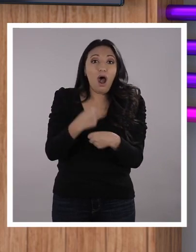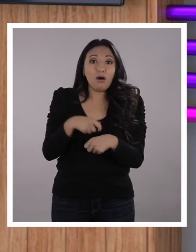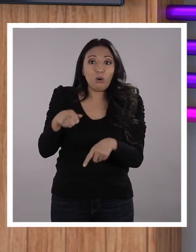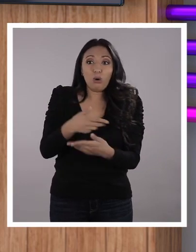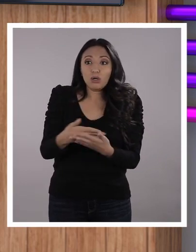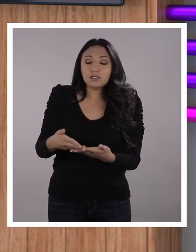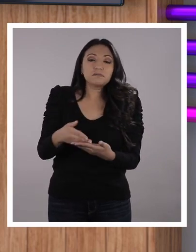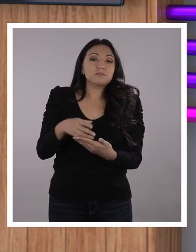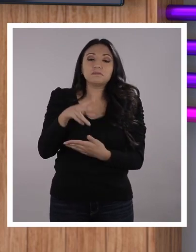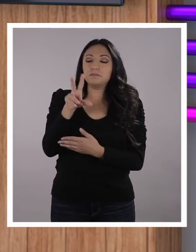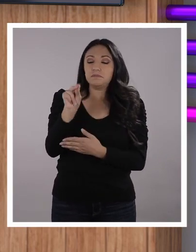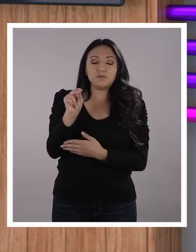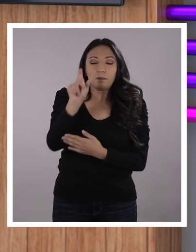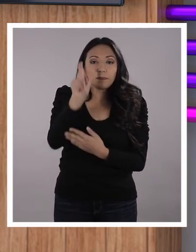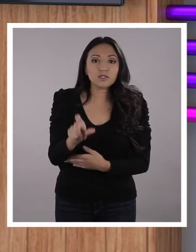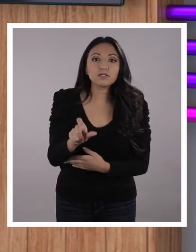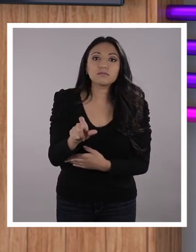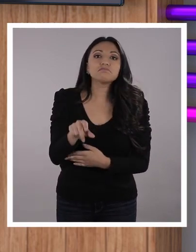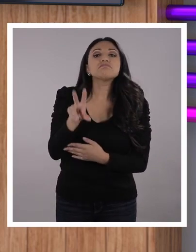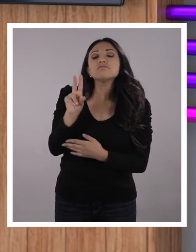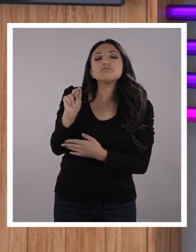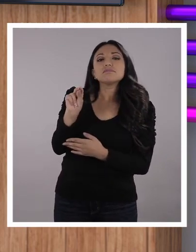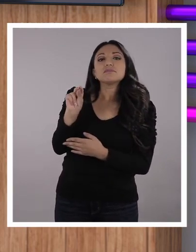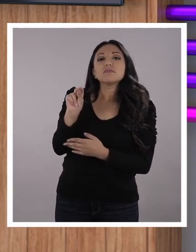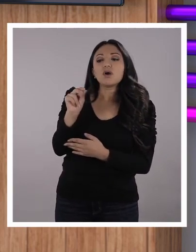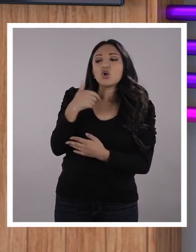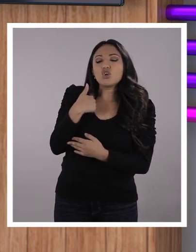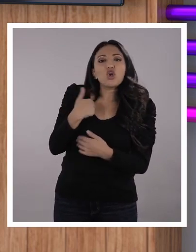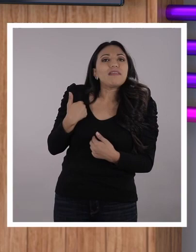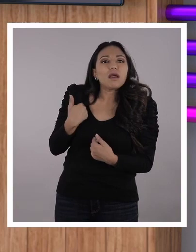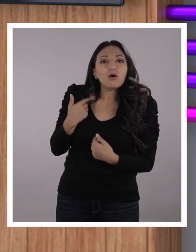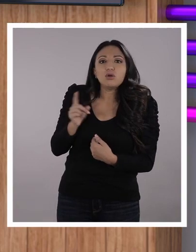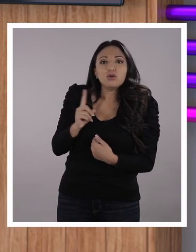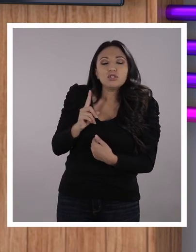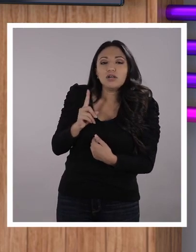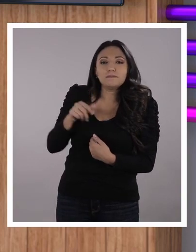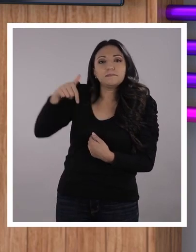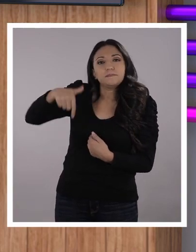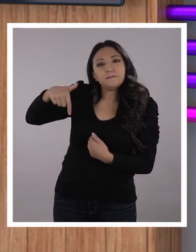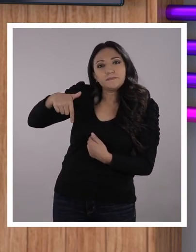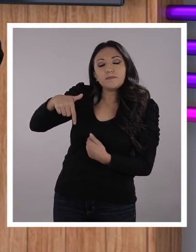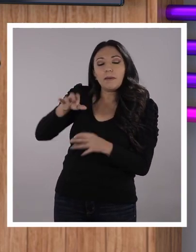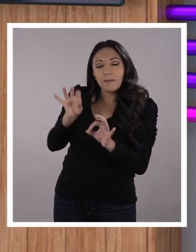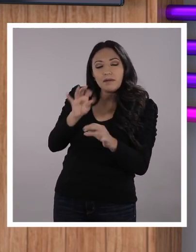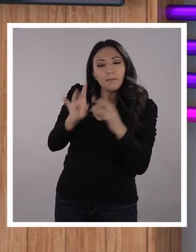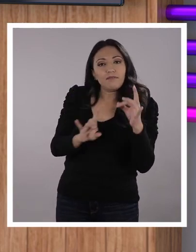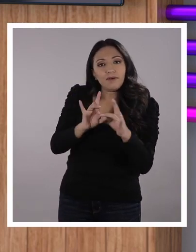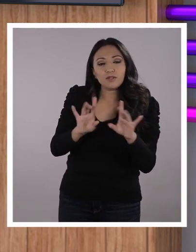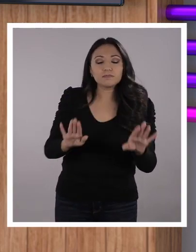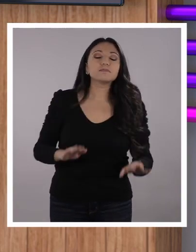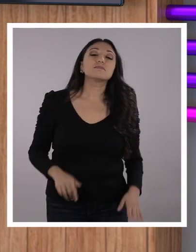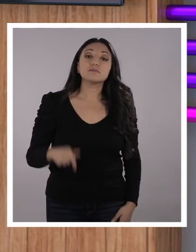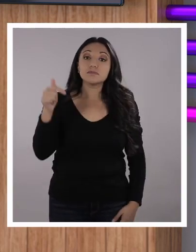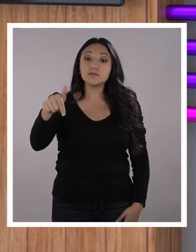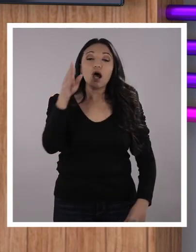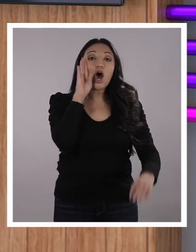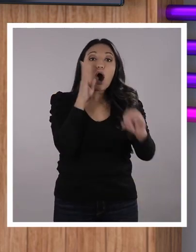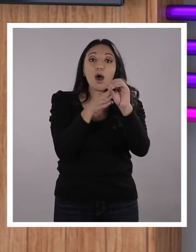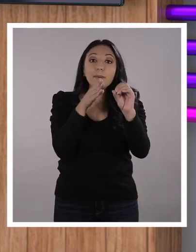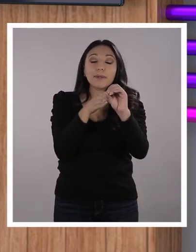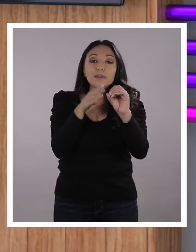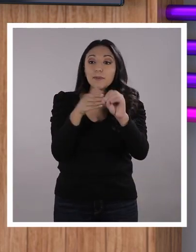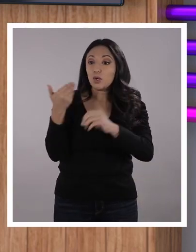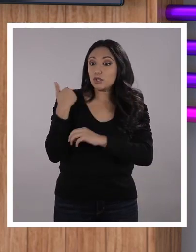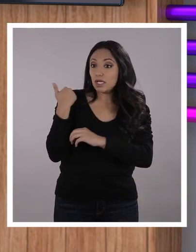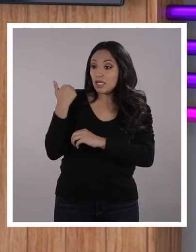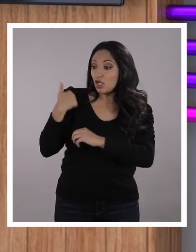lo importante es ser persona. No es lo que tengo, sino lo que soy como ser humano. Como ser humano. Chévere, Santi, muy bien. Entonces, aquí el objetivo